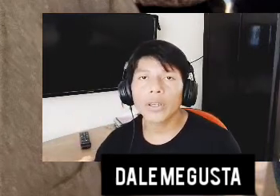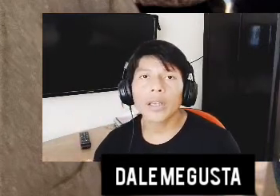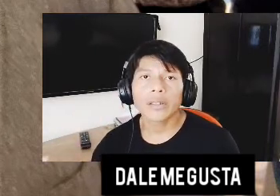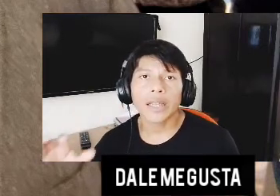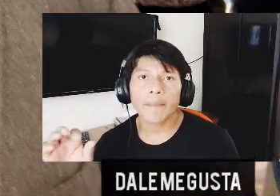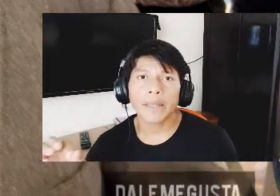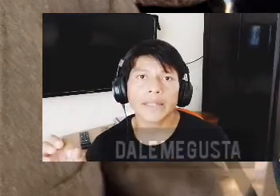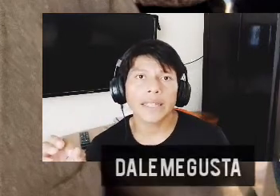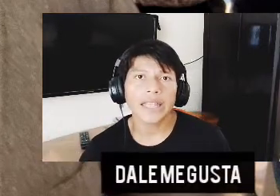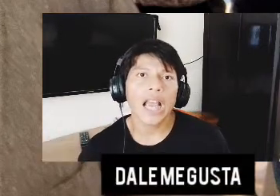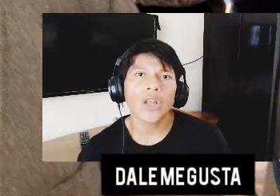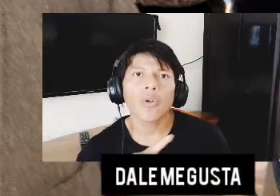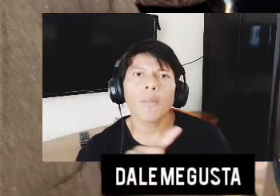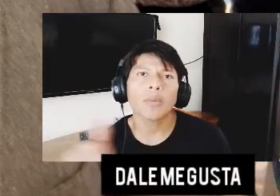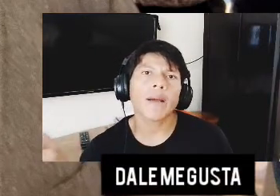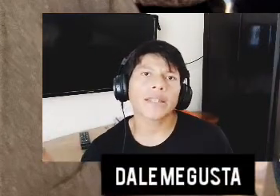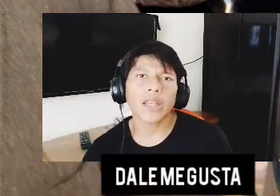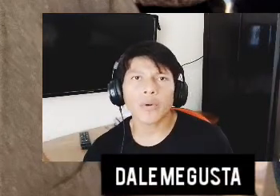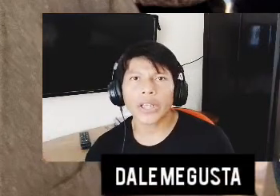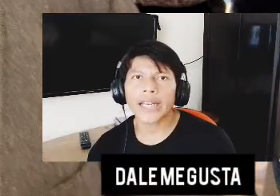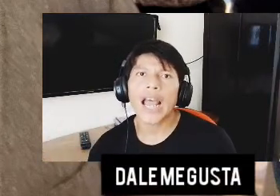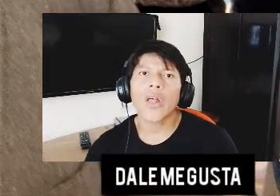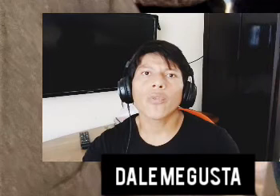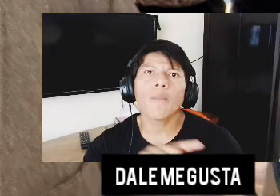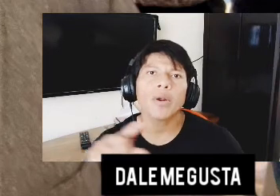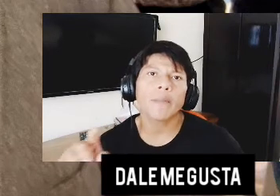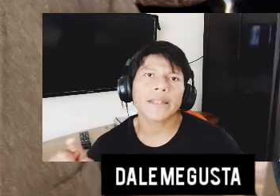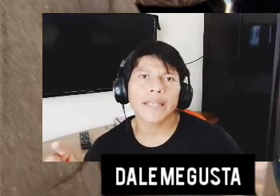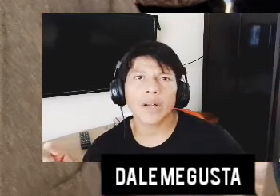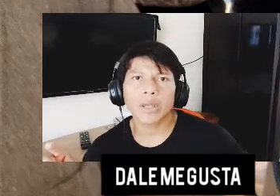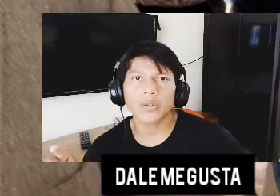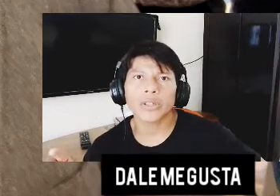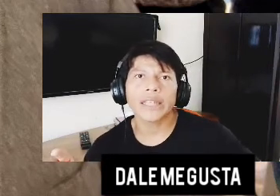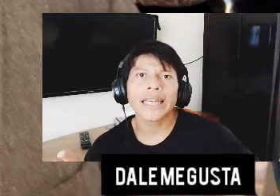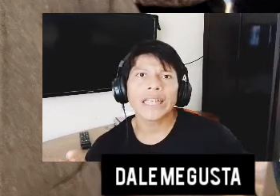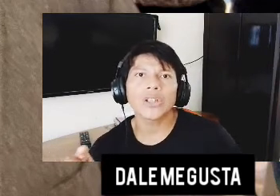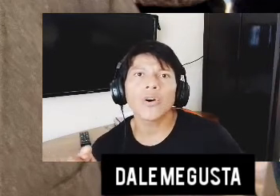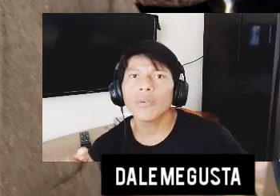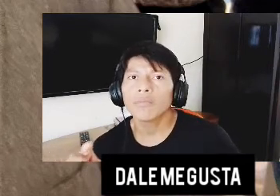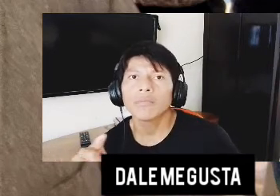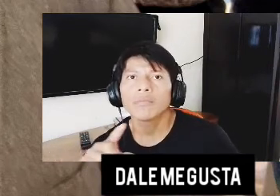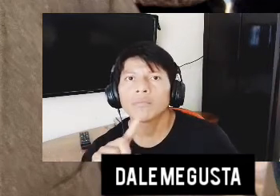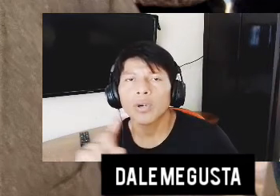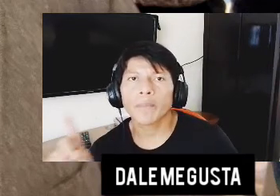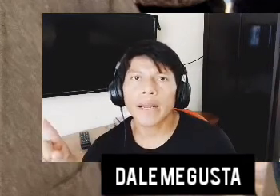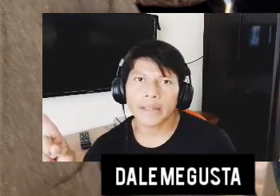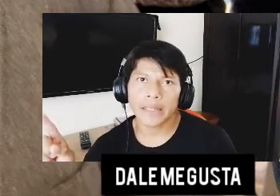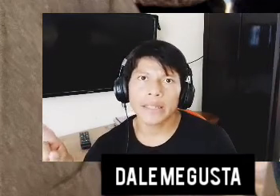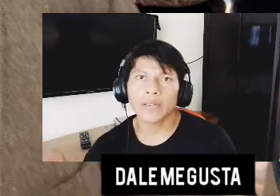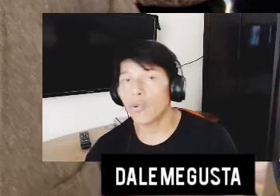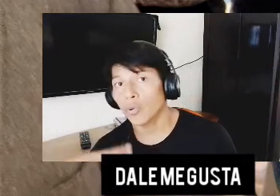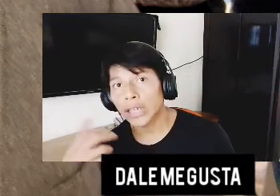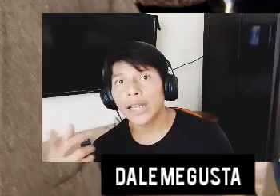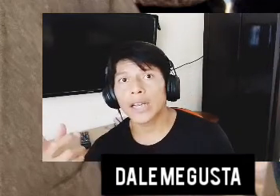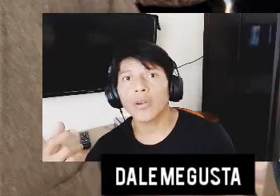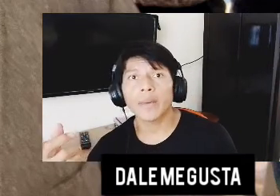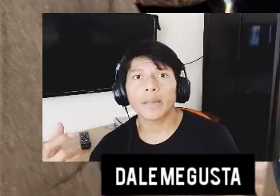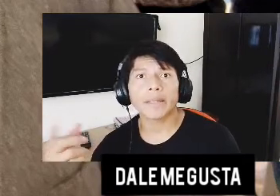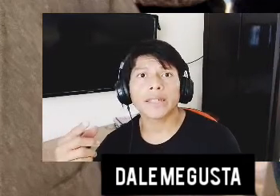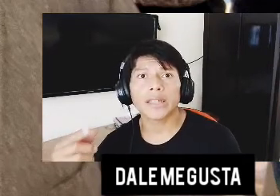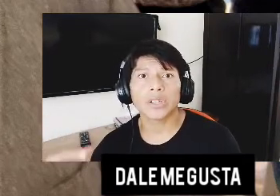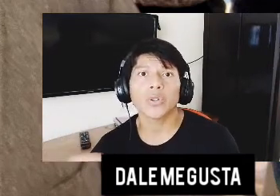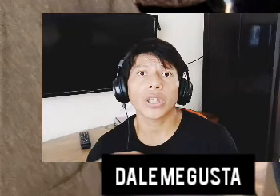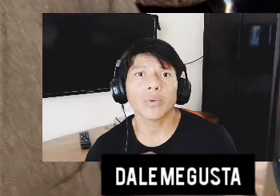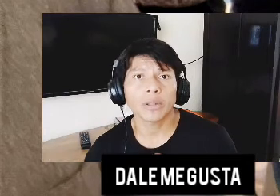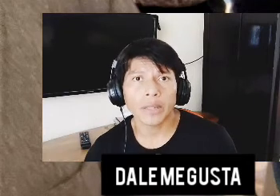candidato de la presidencia, no por parte de Morena, no por parte de la 4T, y no por parte, o usar el nombre